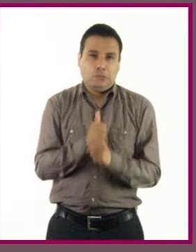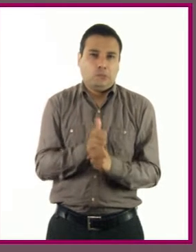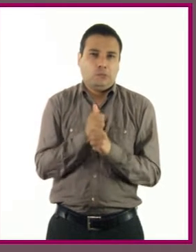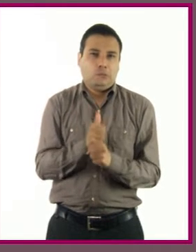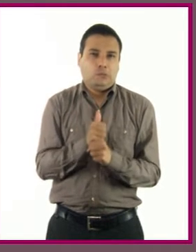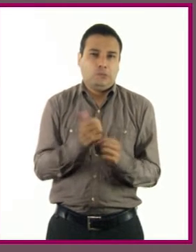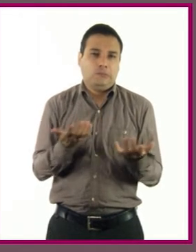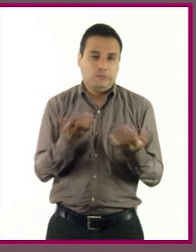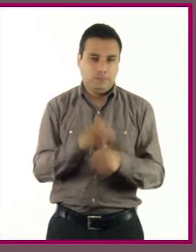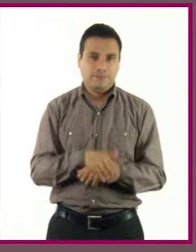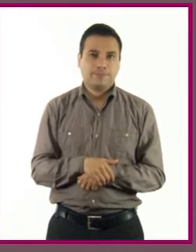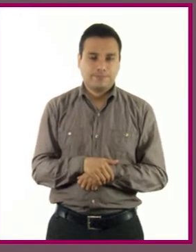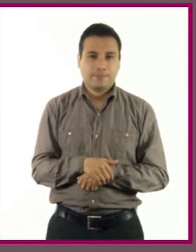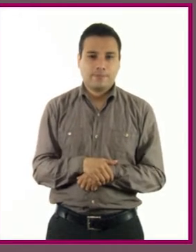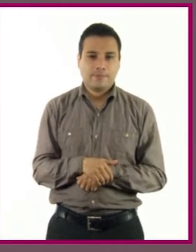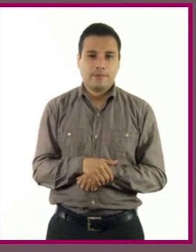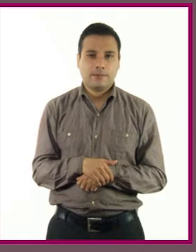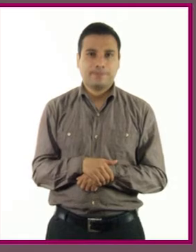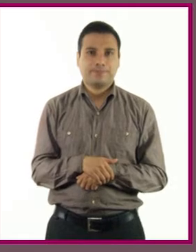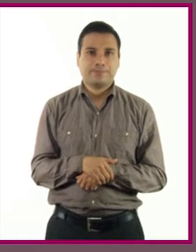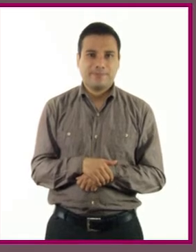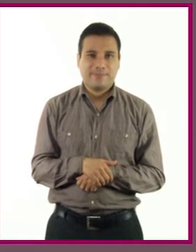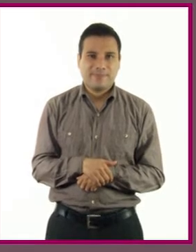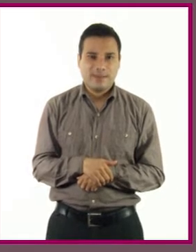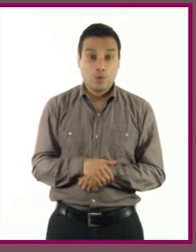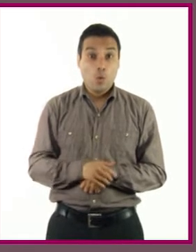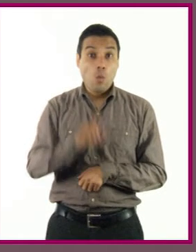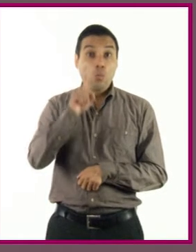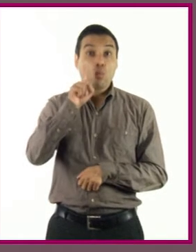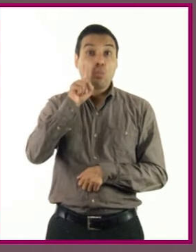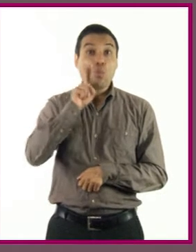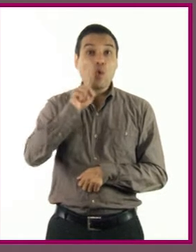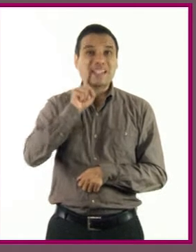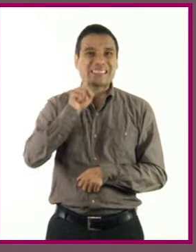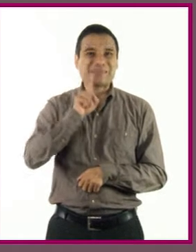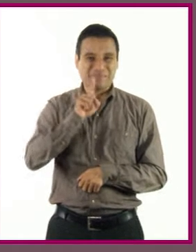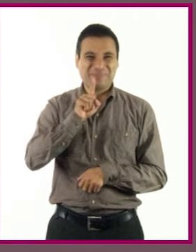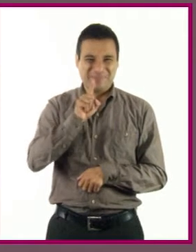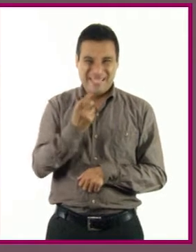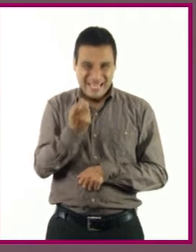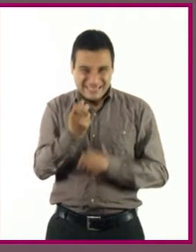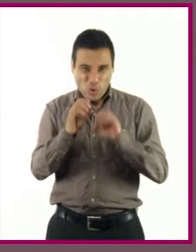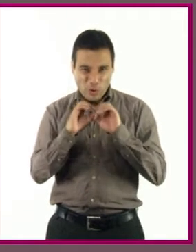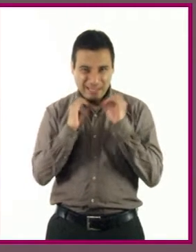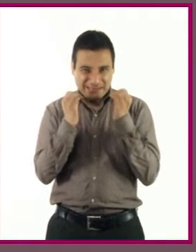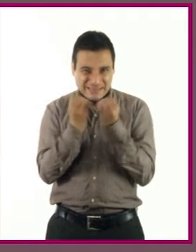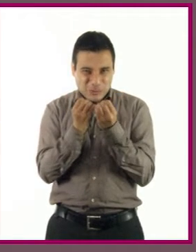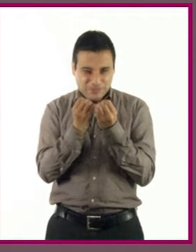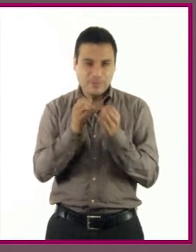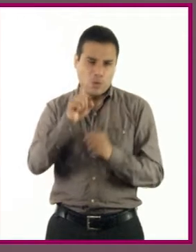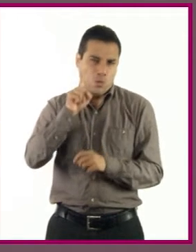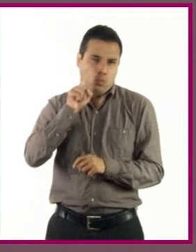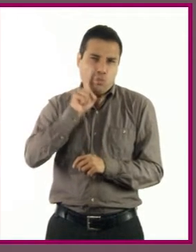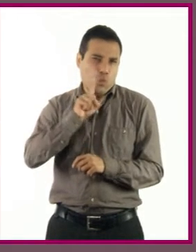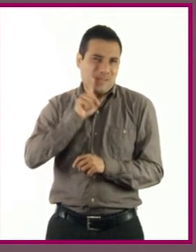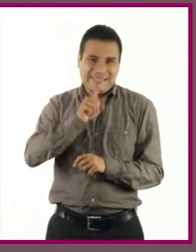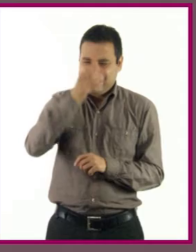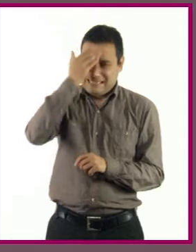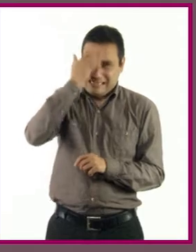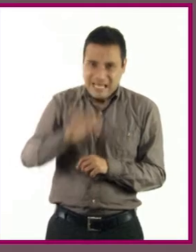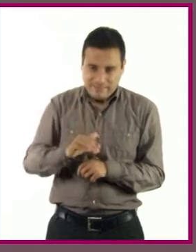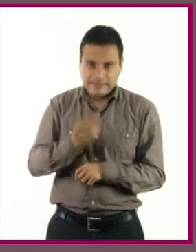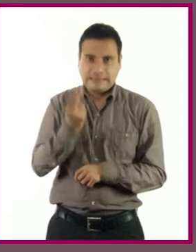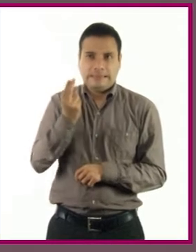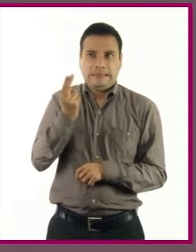los hombres. Las mujeres de esta organización fundada por Emmeline, conscientes de la necesidad de llamar